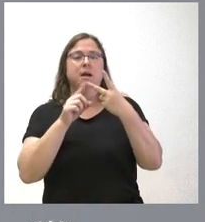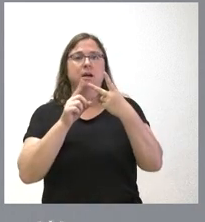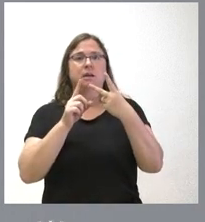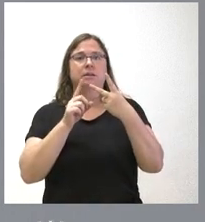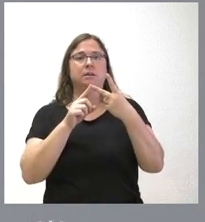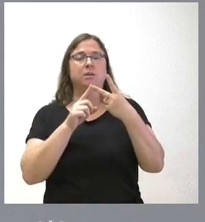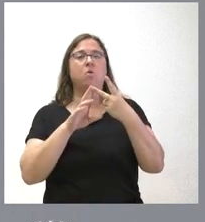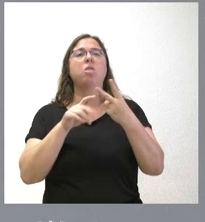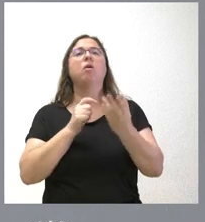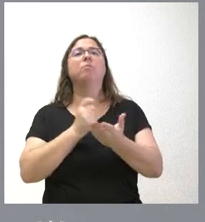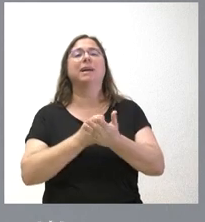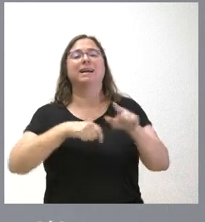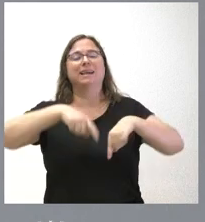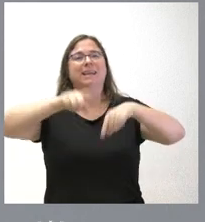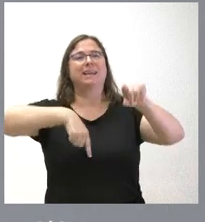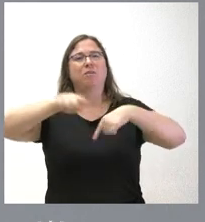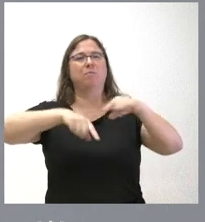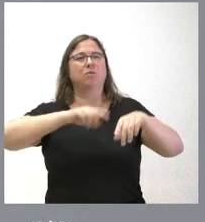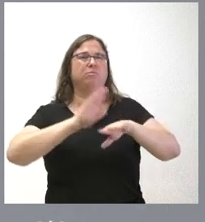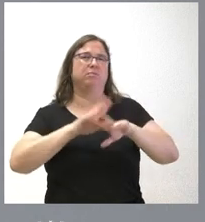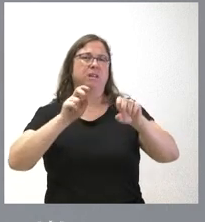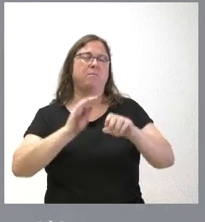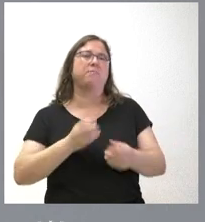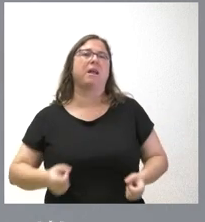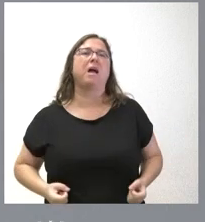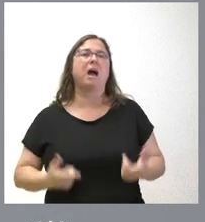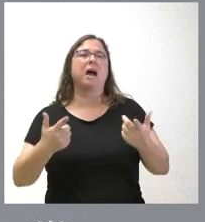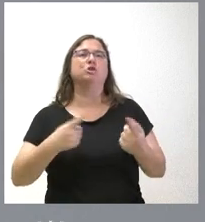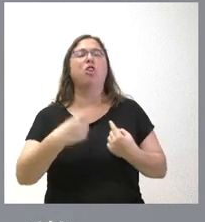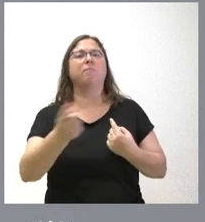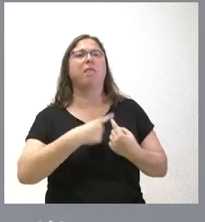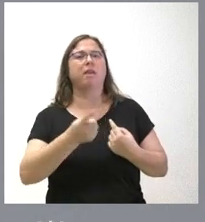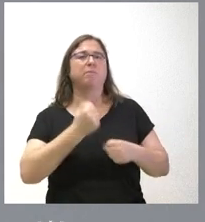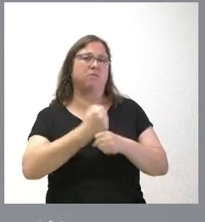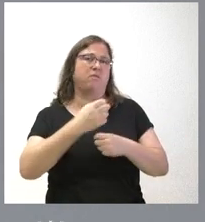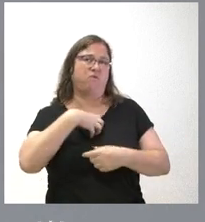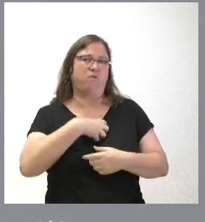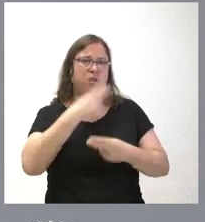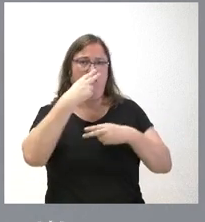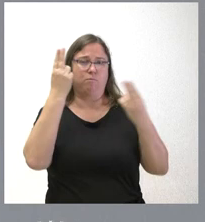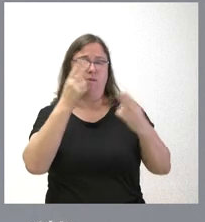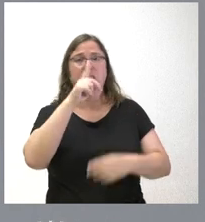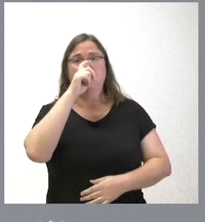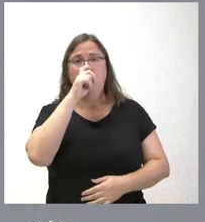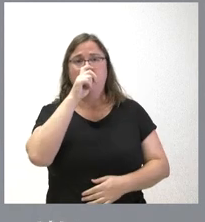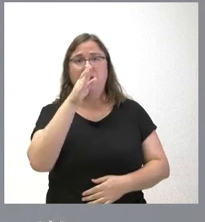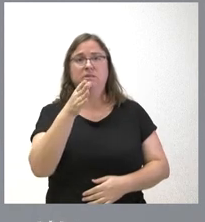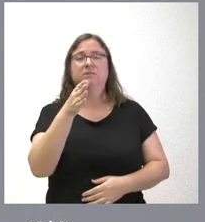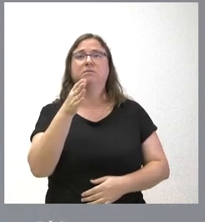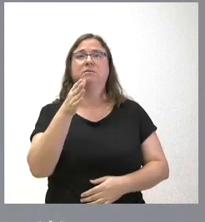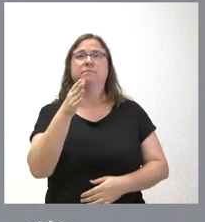del kilometraje por indemnización en gastos de desplazamiento de los empleados públicos recordarán ustedes que